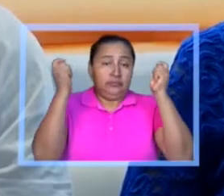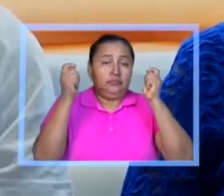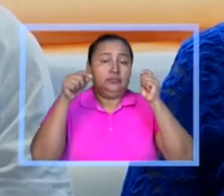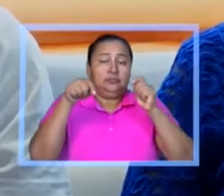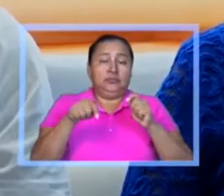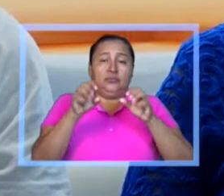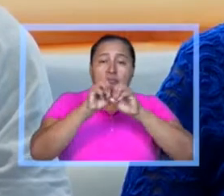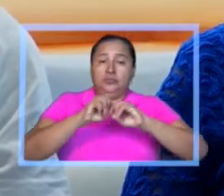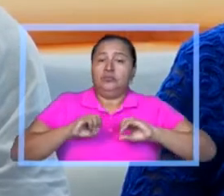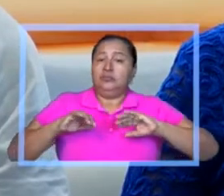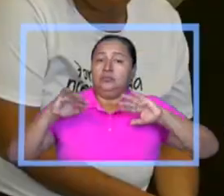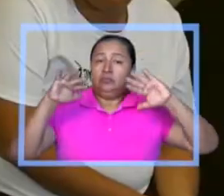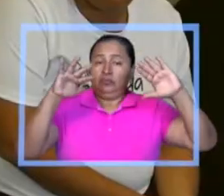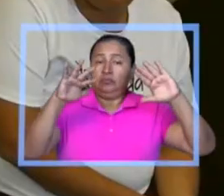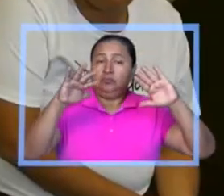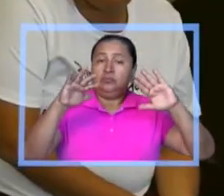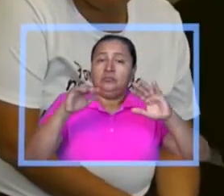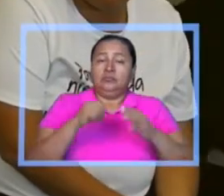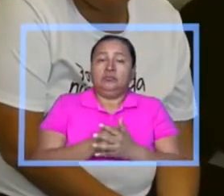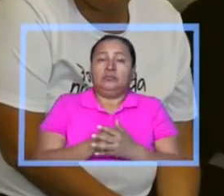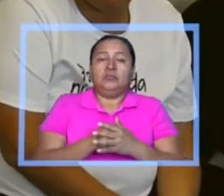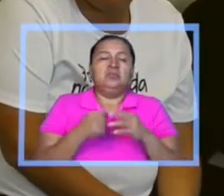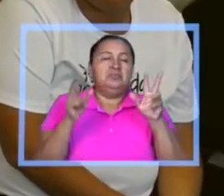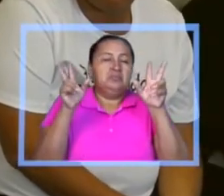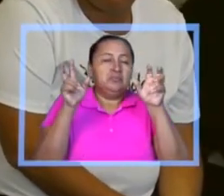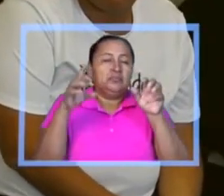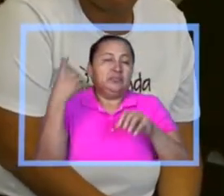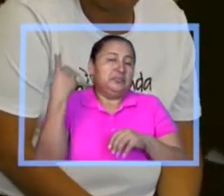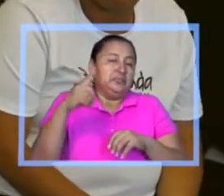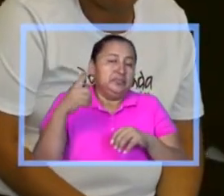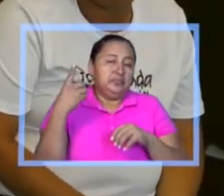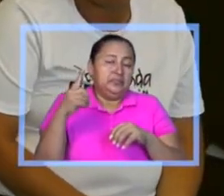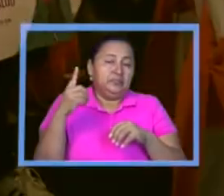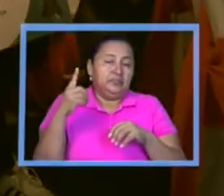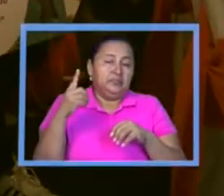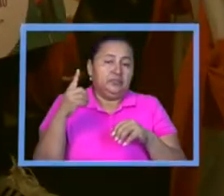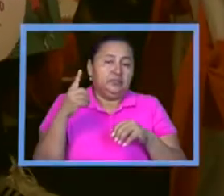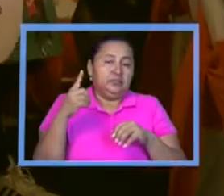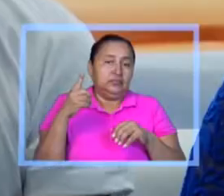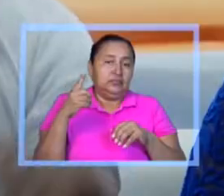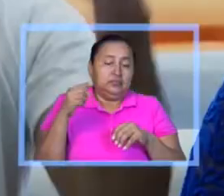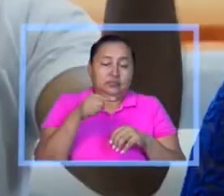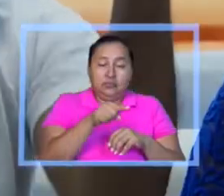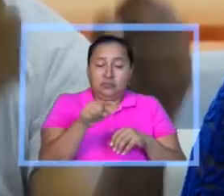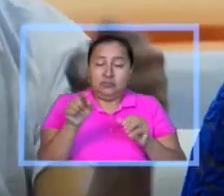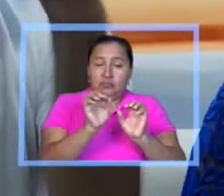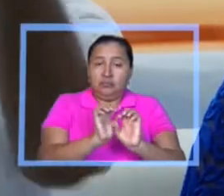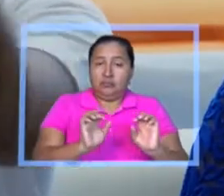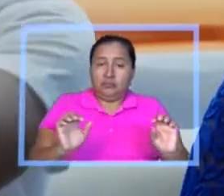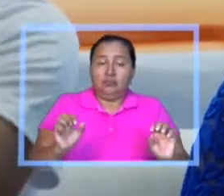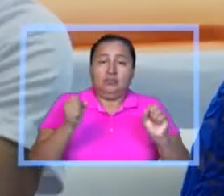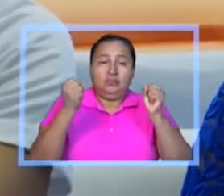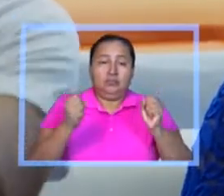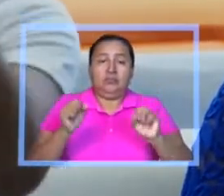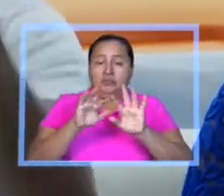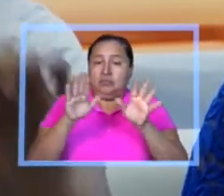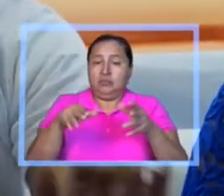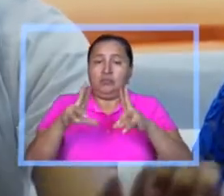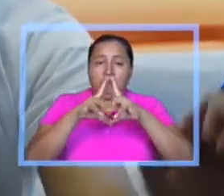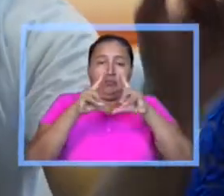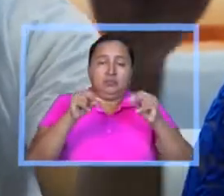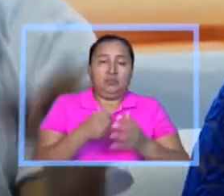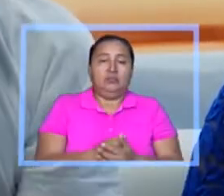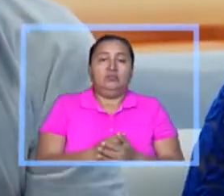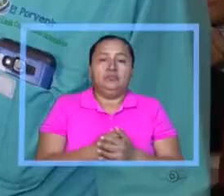las niñas y los niños alzaron sus voces y les dijeron que lo principal que ellos necesitan es que sean escuchados, que hayan espacios donde ellos